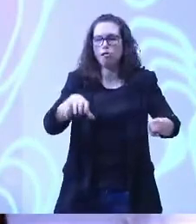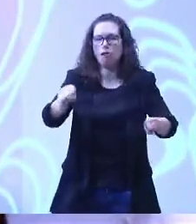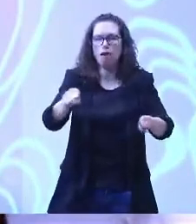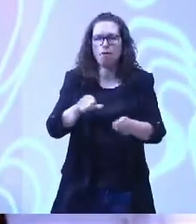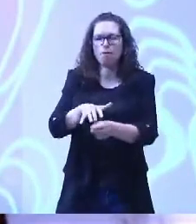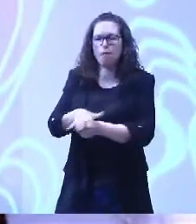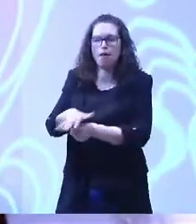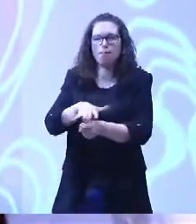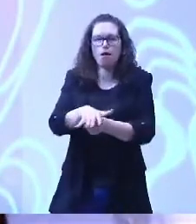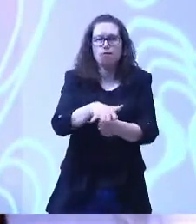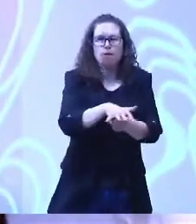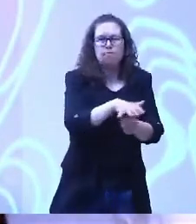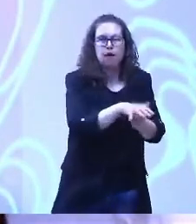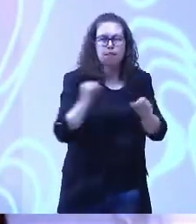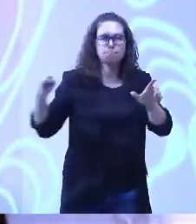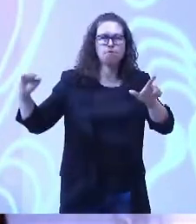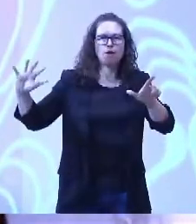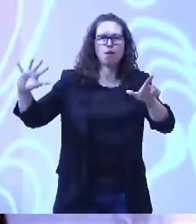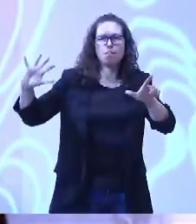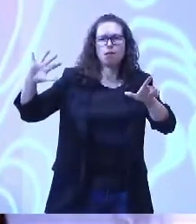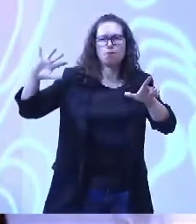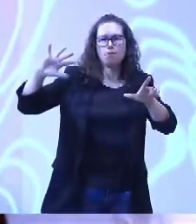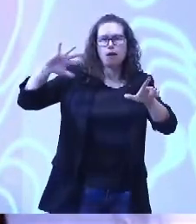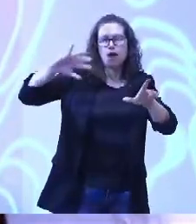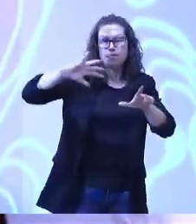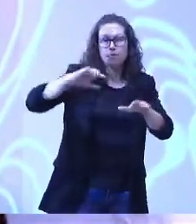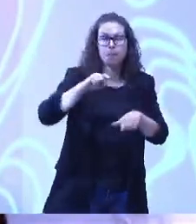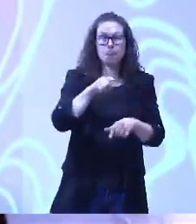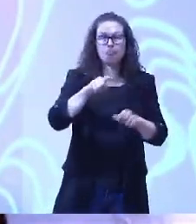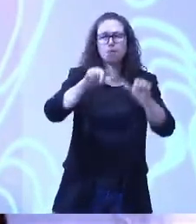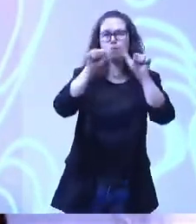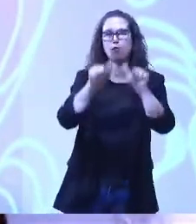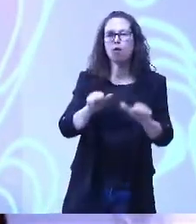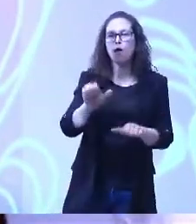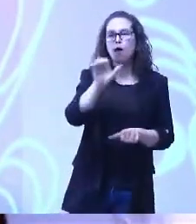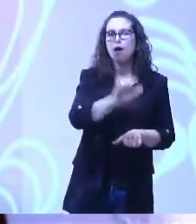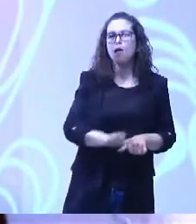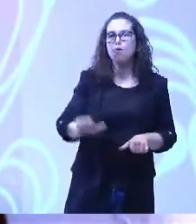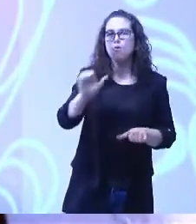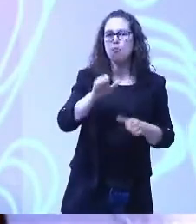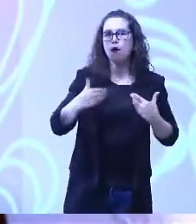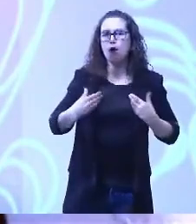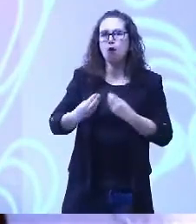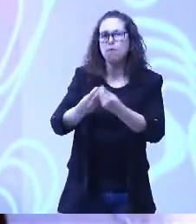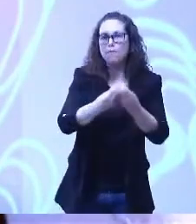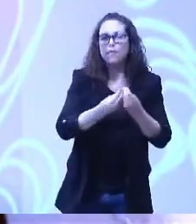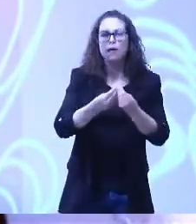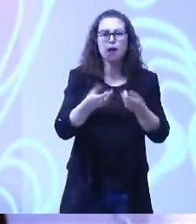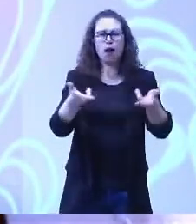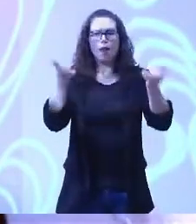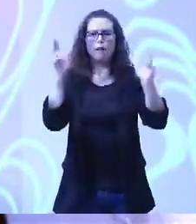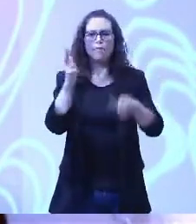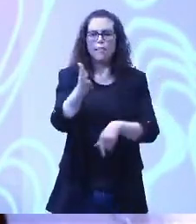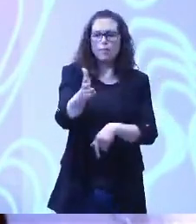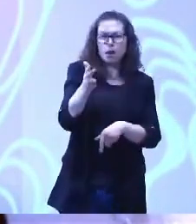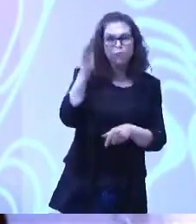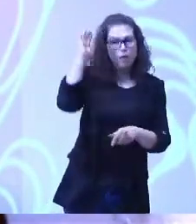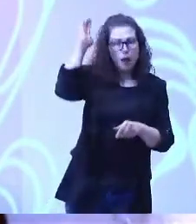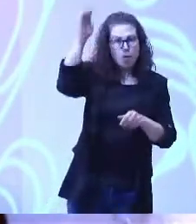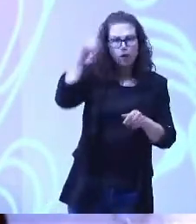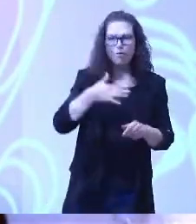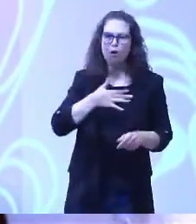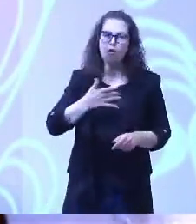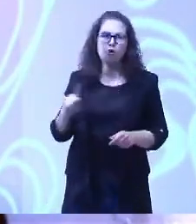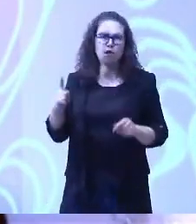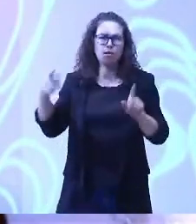es que no se consolide y, por tanto, debilitar el modelo europeo de convivencia, de derechos, de libertades y de democracia que hemos